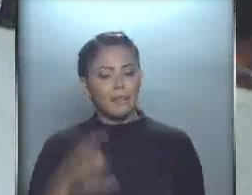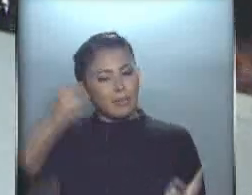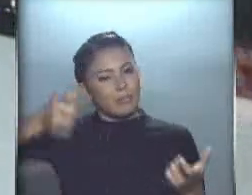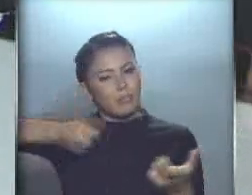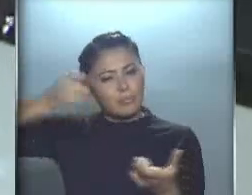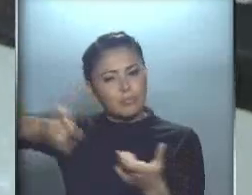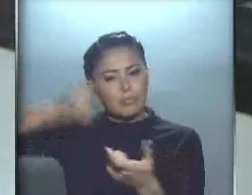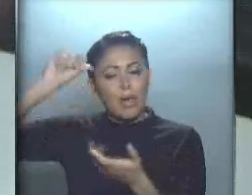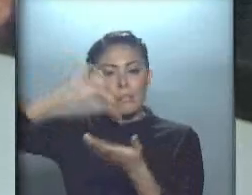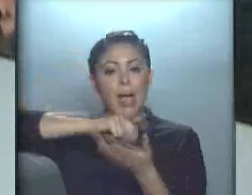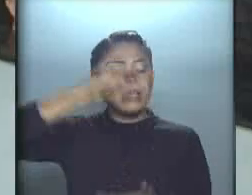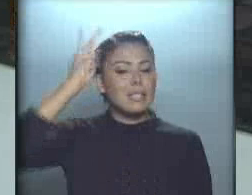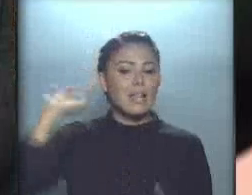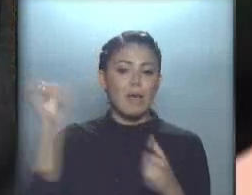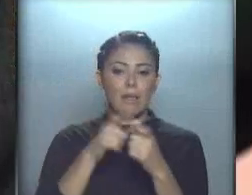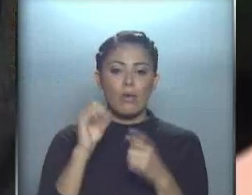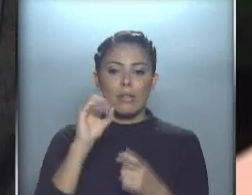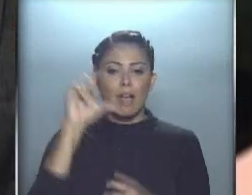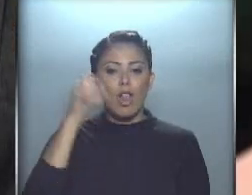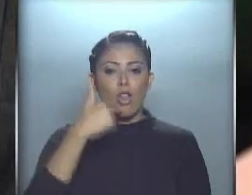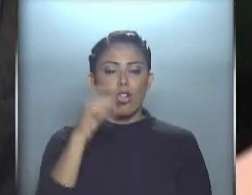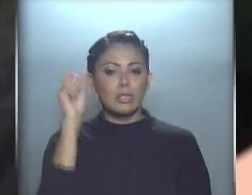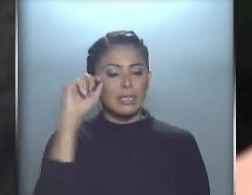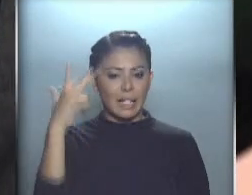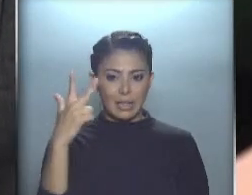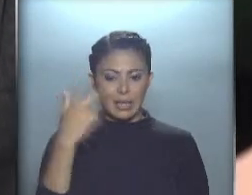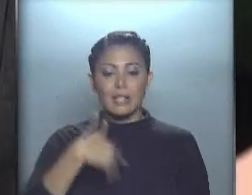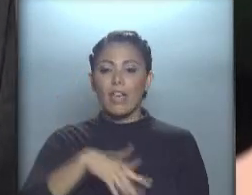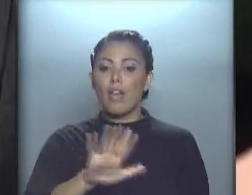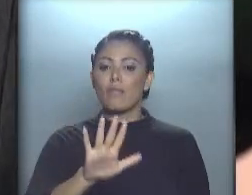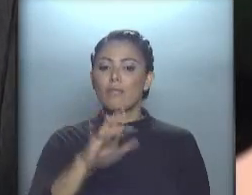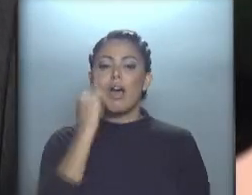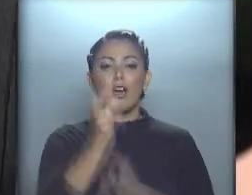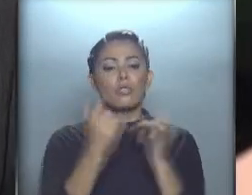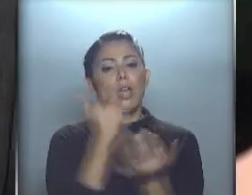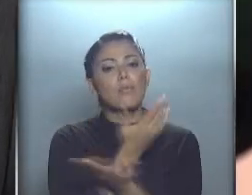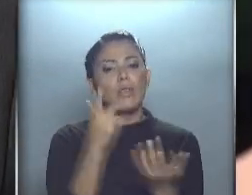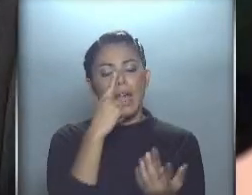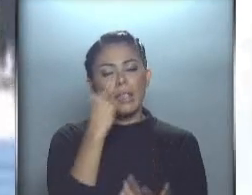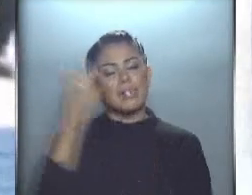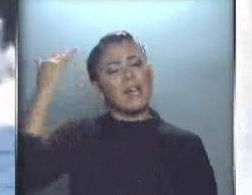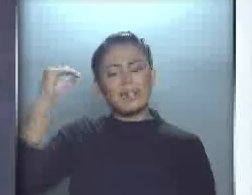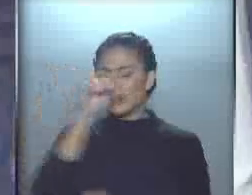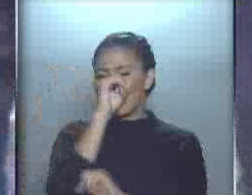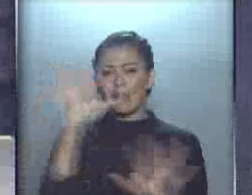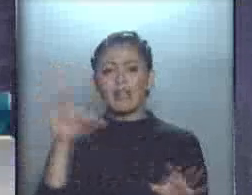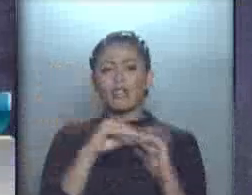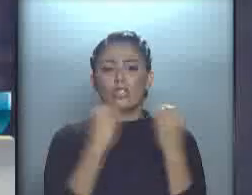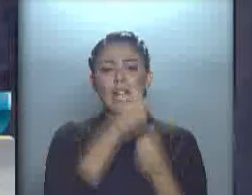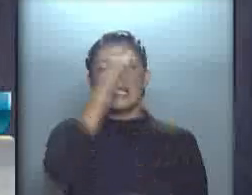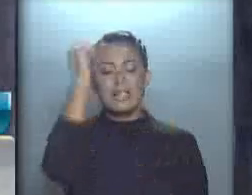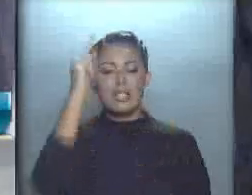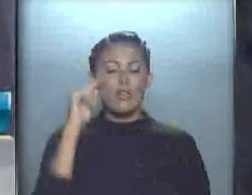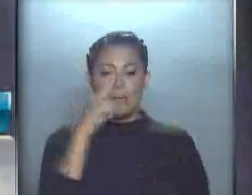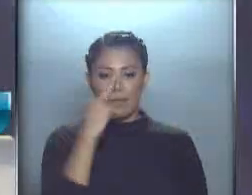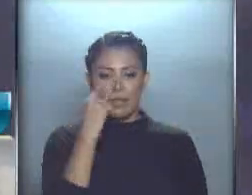en tierras chilenas de la película Los 33, que va a llevar a la pantalla lo que fue aquellos días terribles, 69 días en total,